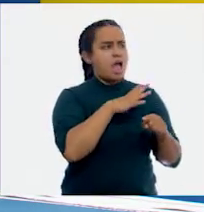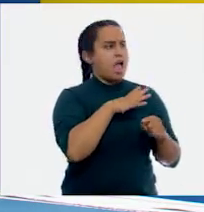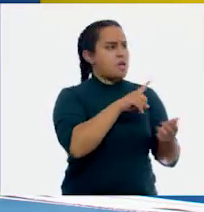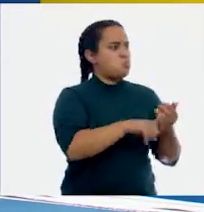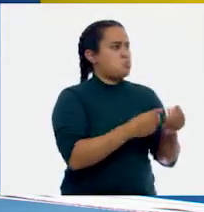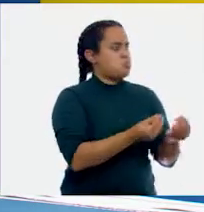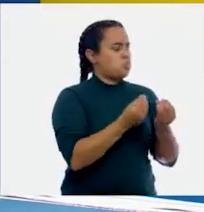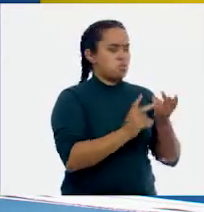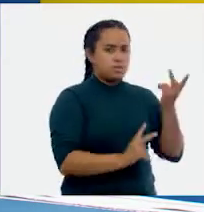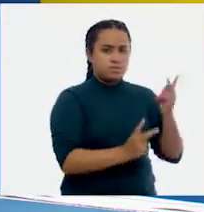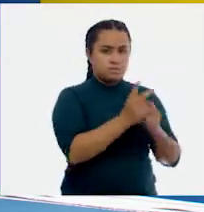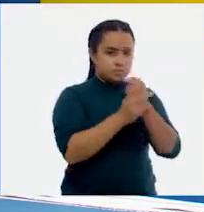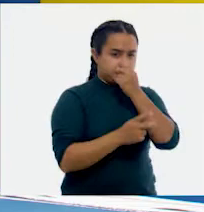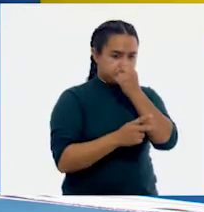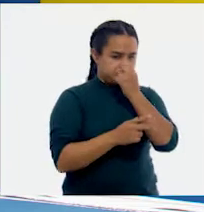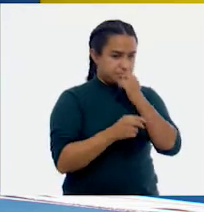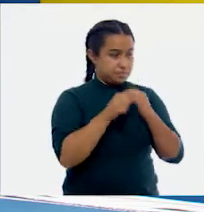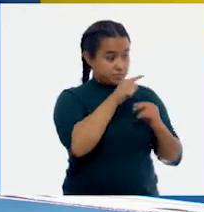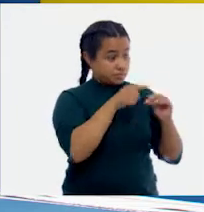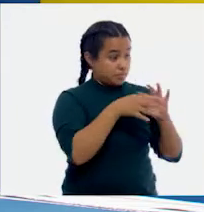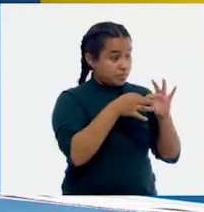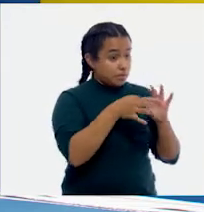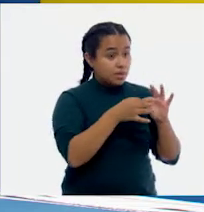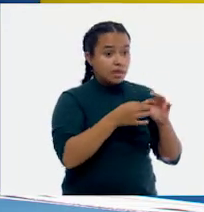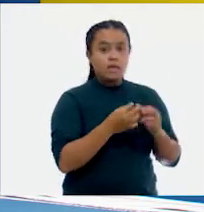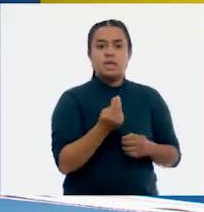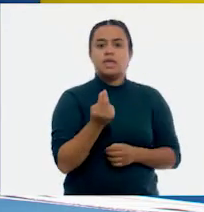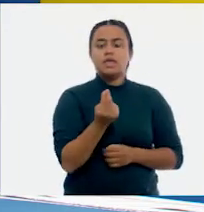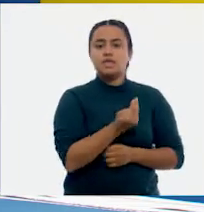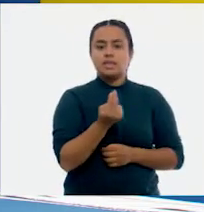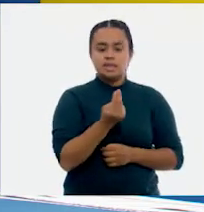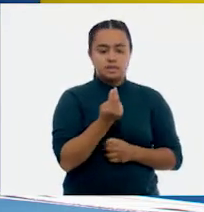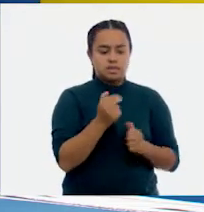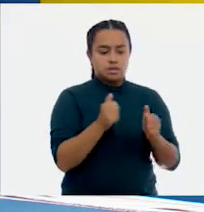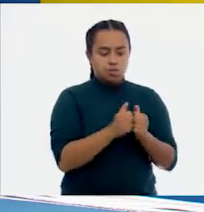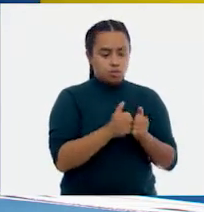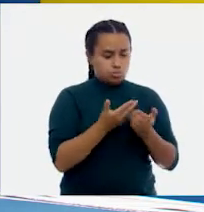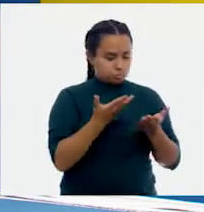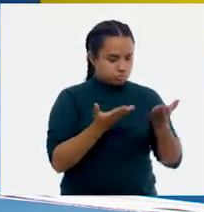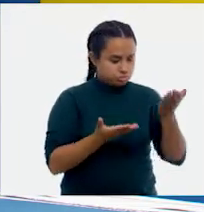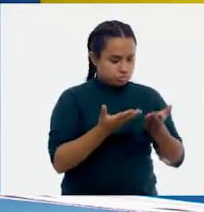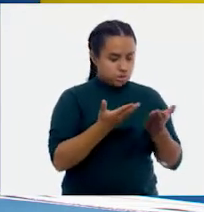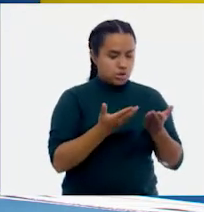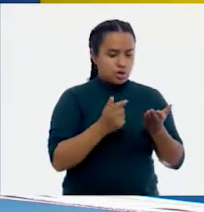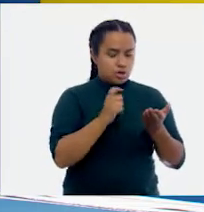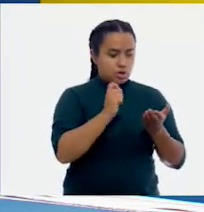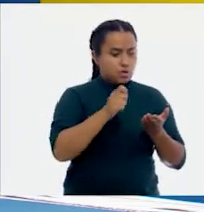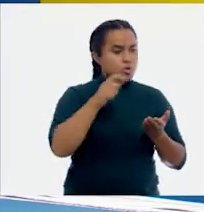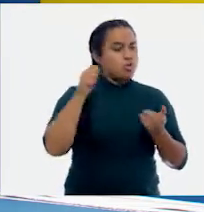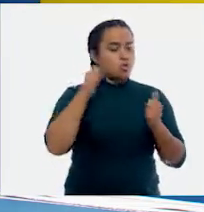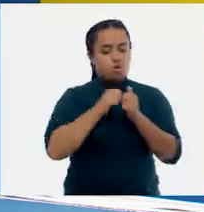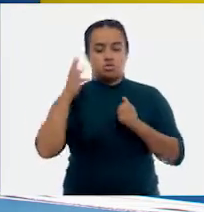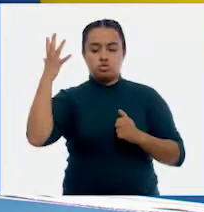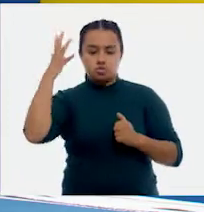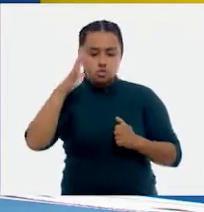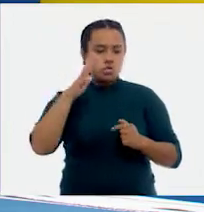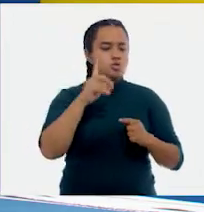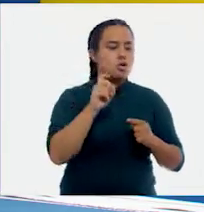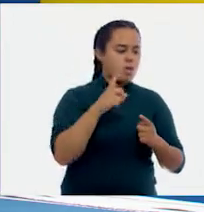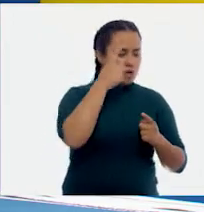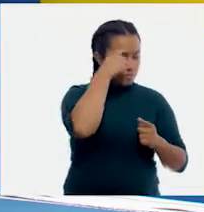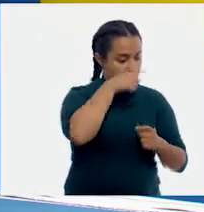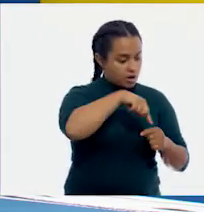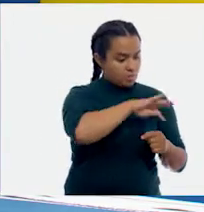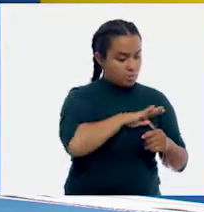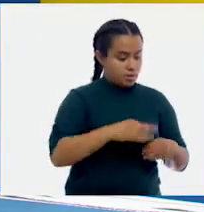plantas que, como usted menciona, necesitan estar en equilibrio con los factores físicos para sobrevivir. Por ejemplo,